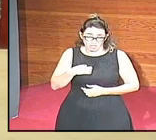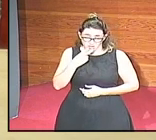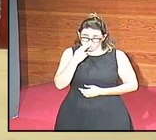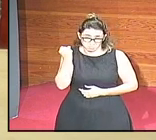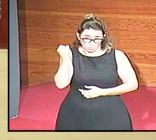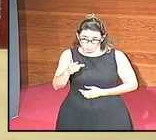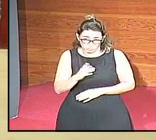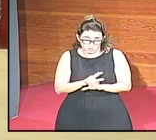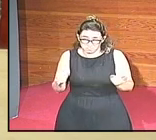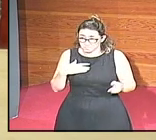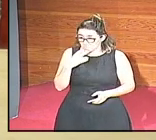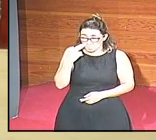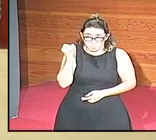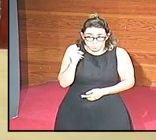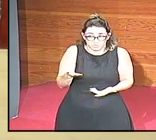¿eh?